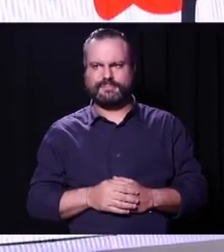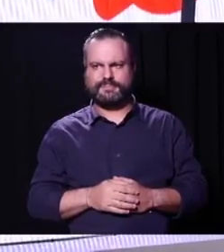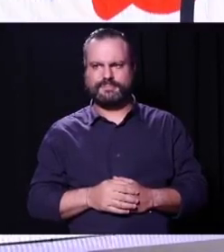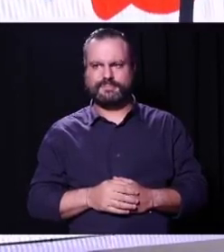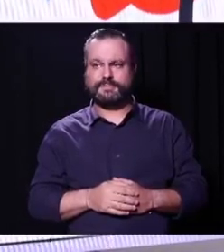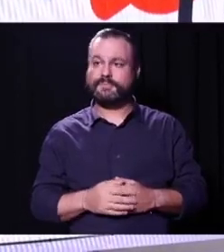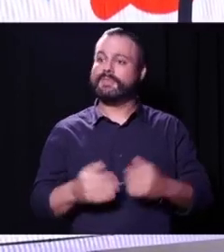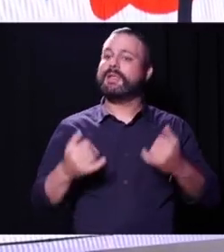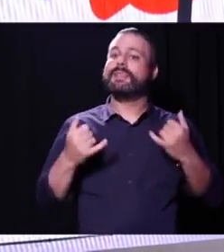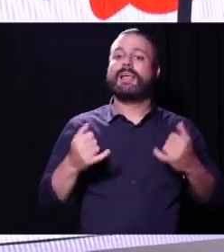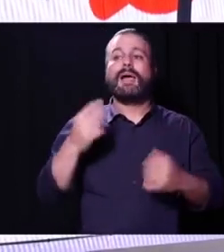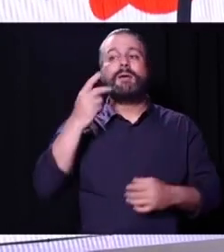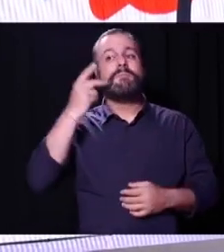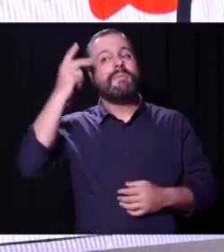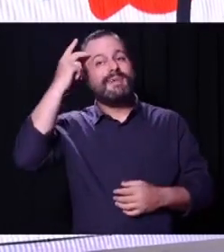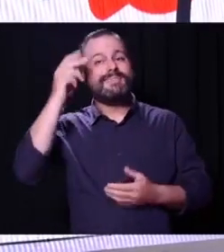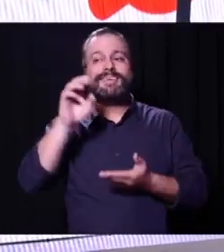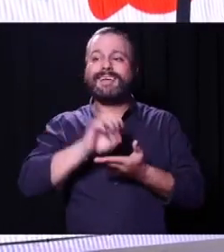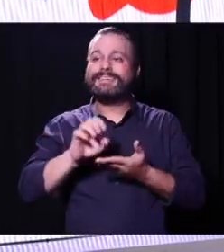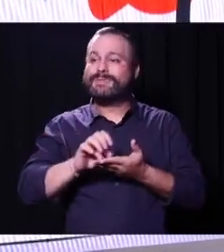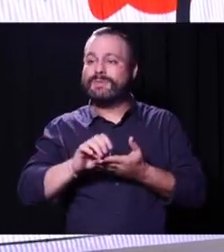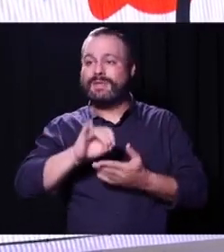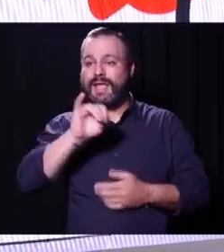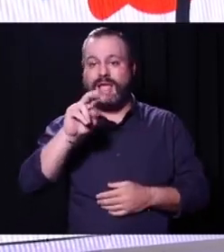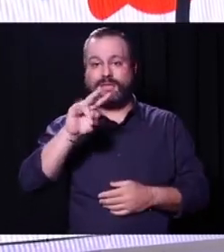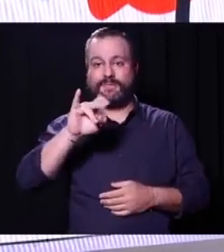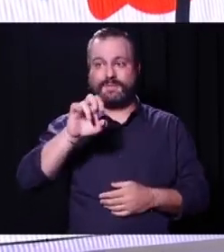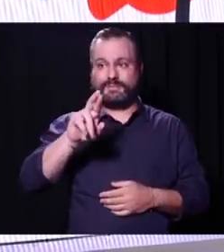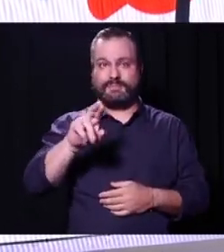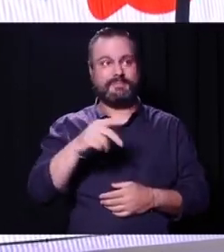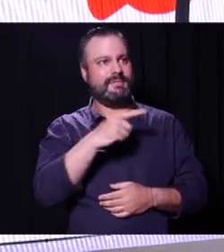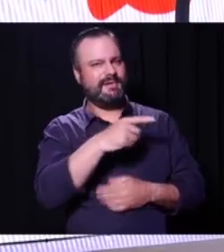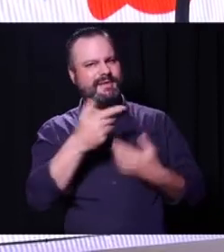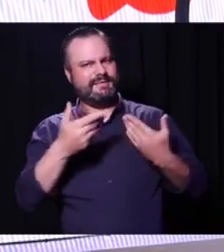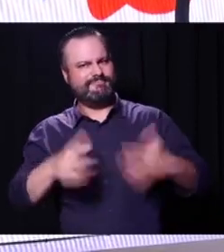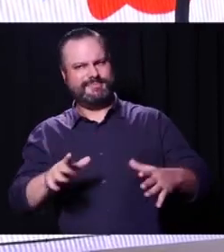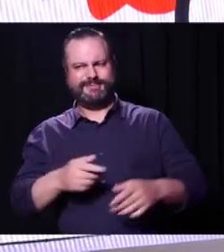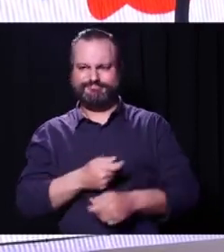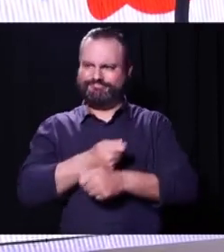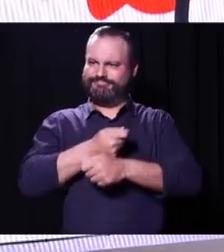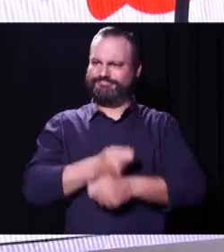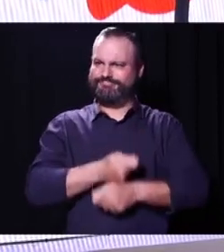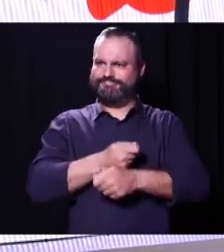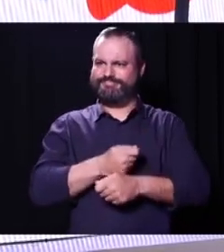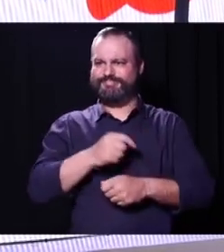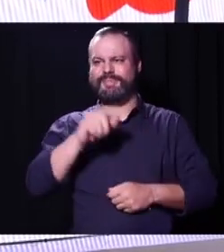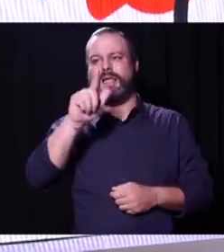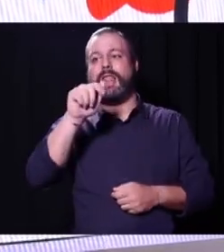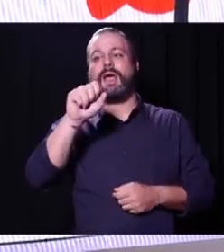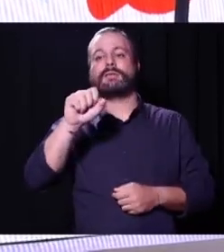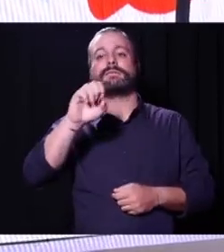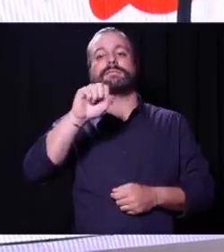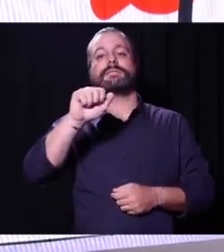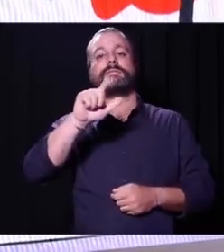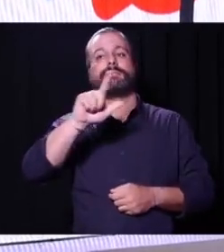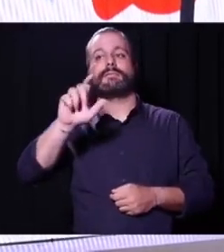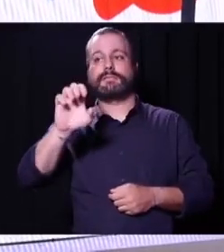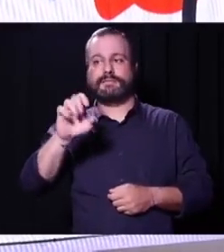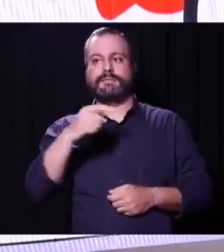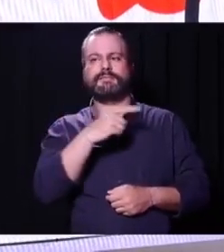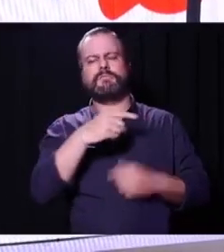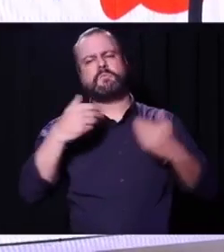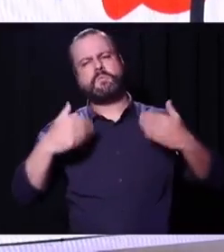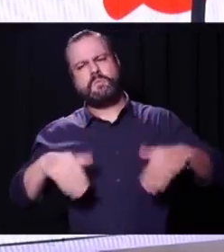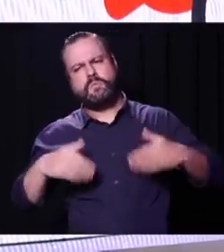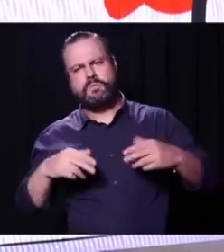en el Colegio Javier. Me gradué de La Salle de Nicaragua, tengo una licenciatura en Administración de